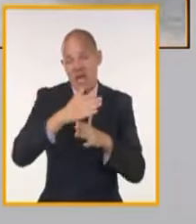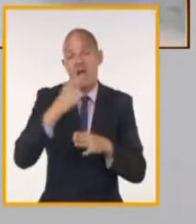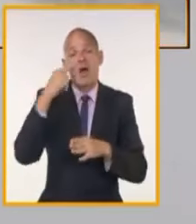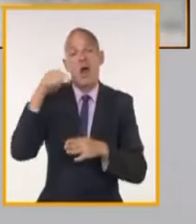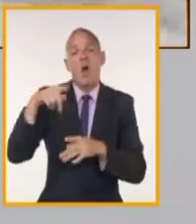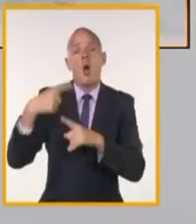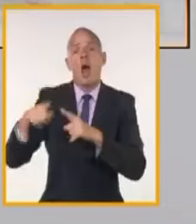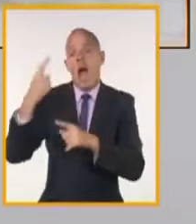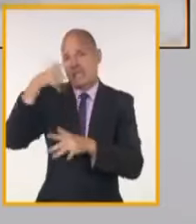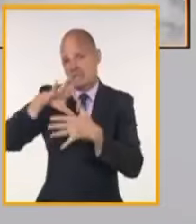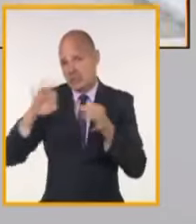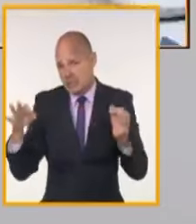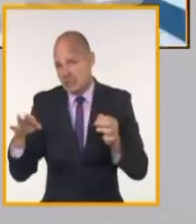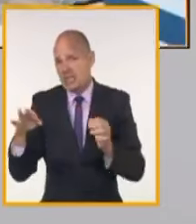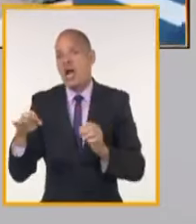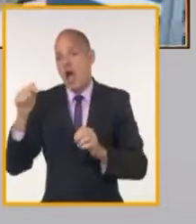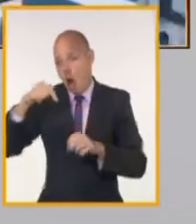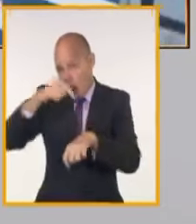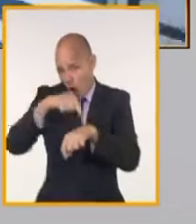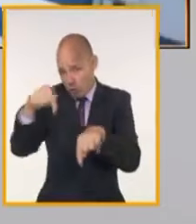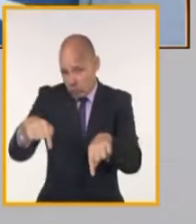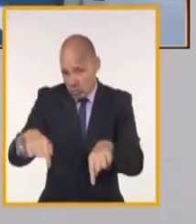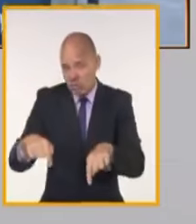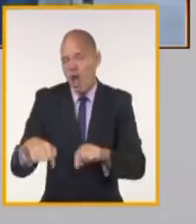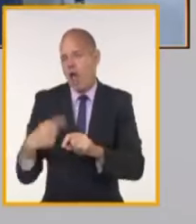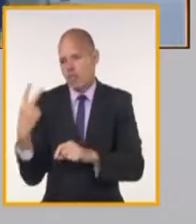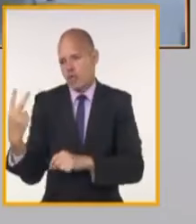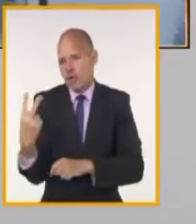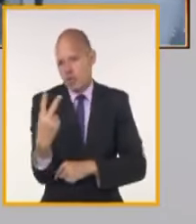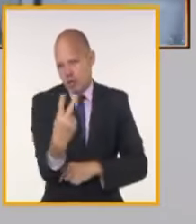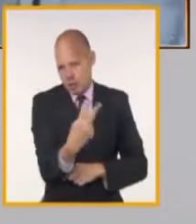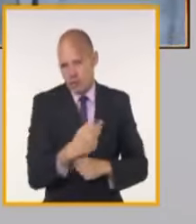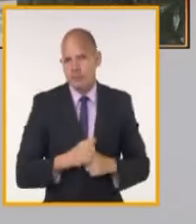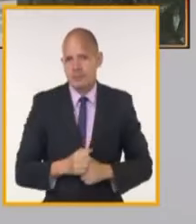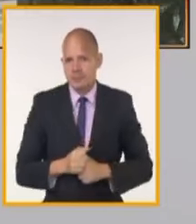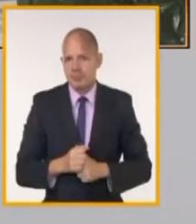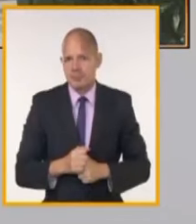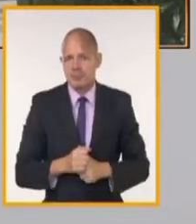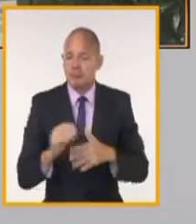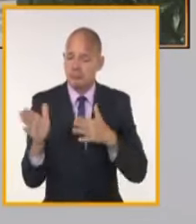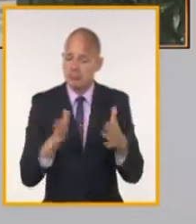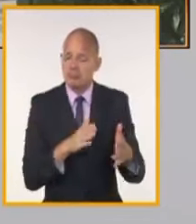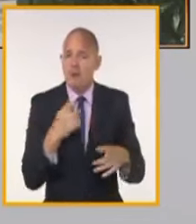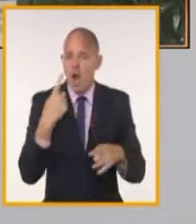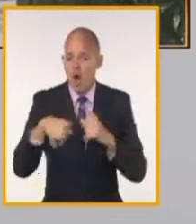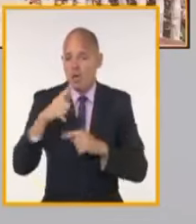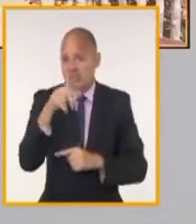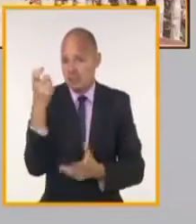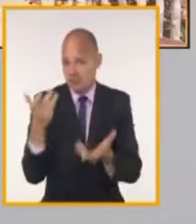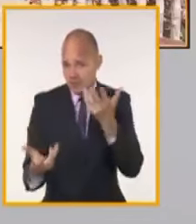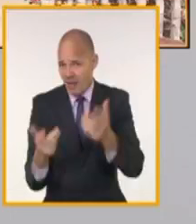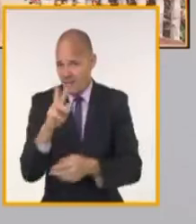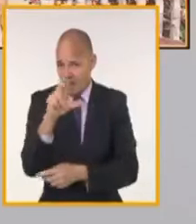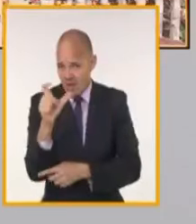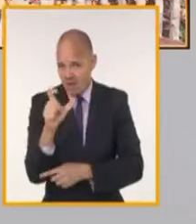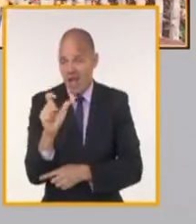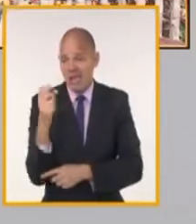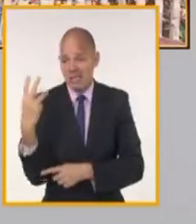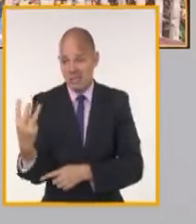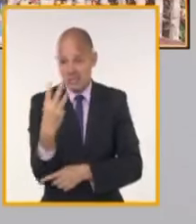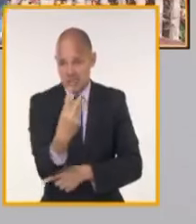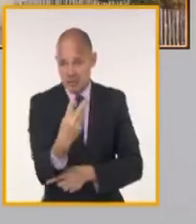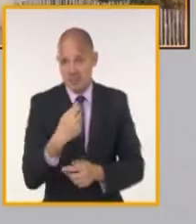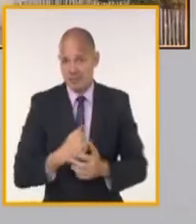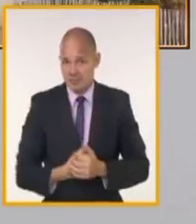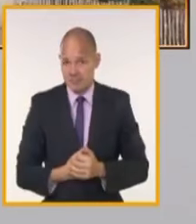provincias cada provincia esa tiene hoy hoy dos parques en construcción civil en cienfuego y Villa Clara hay tres parques